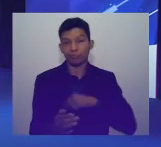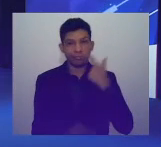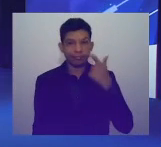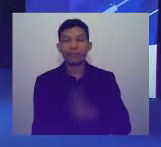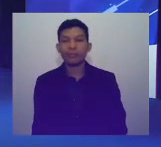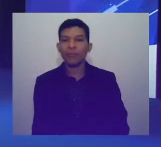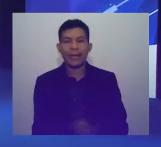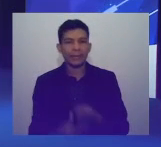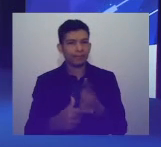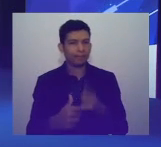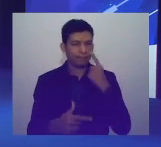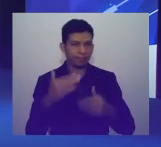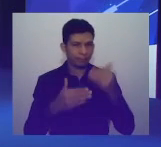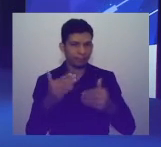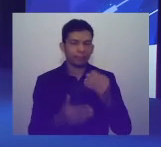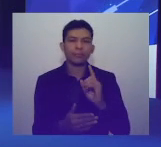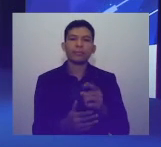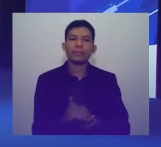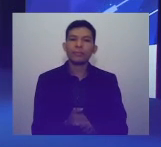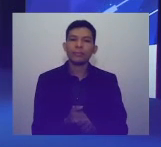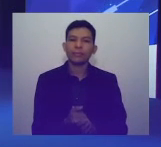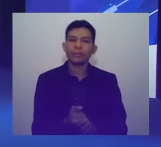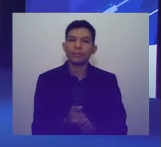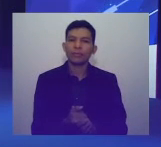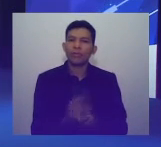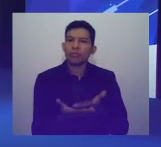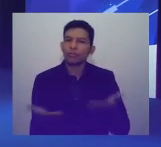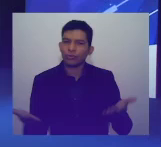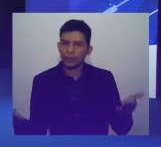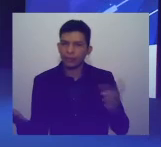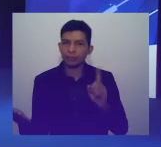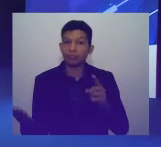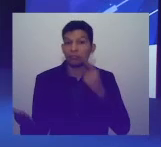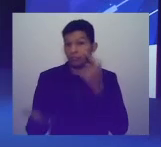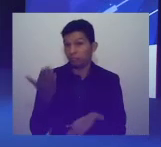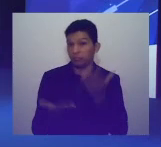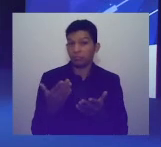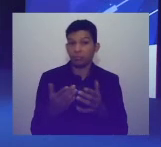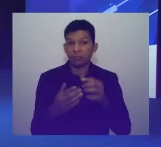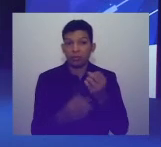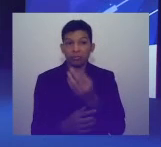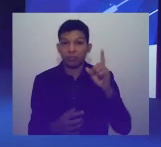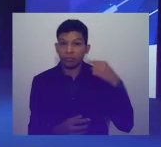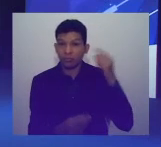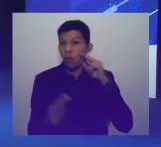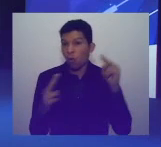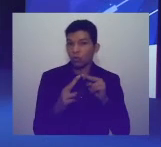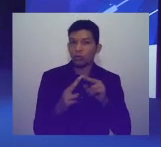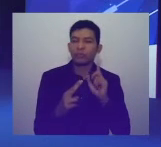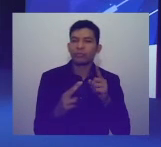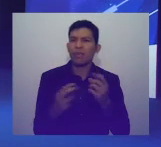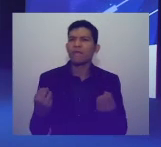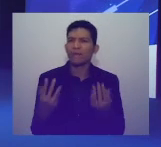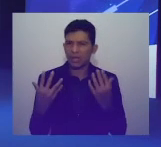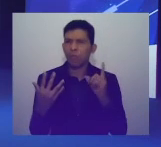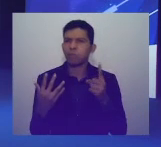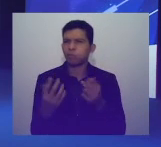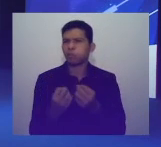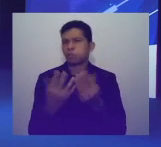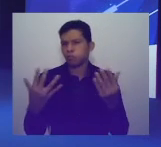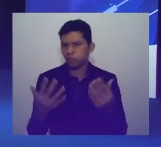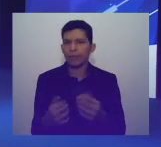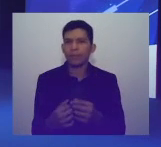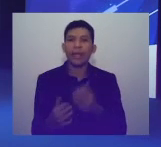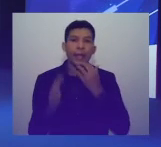hablar de desarrollos, de innovaciones, de todo lo que ha hecho la ingeniería, ¿listo? Para ayudar a conocer y ayudar a